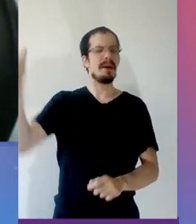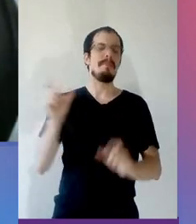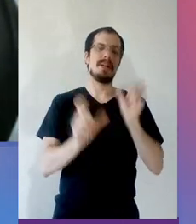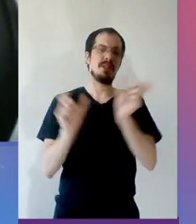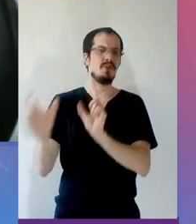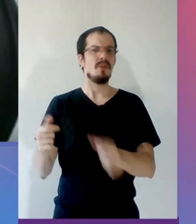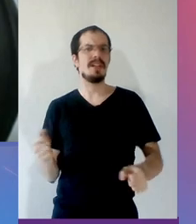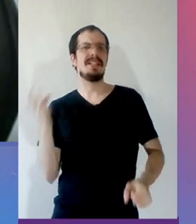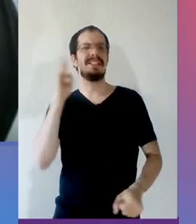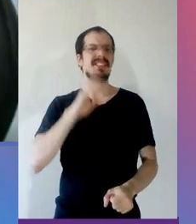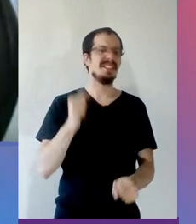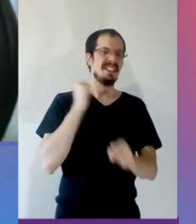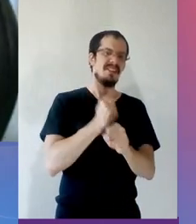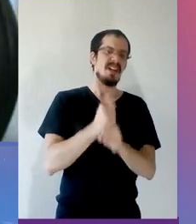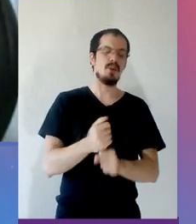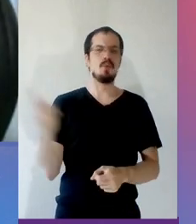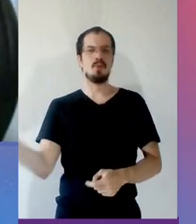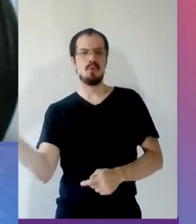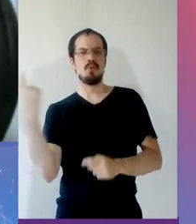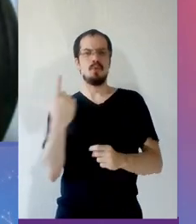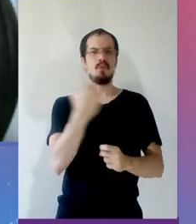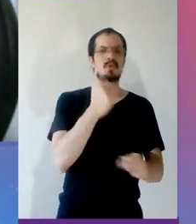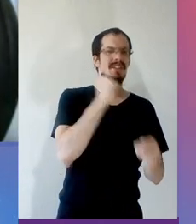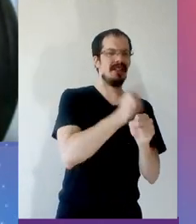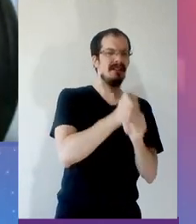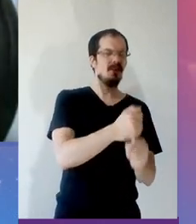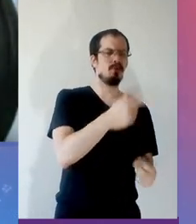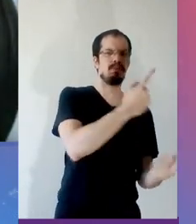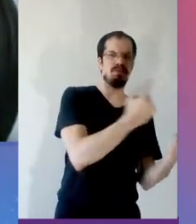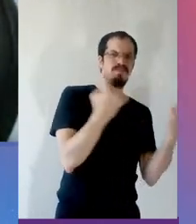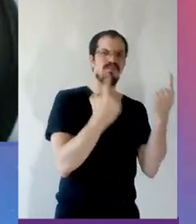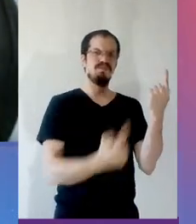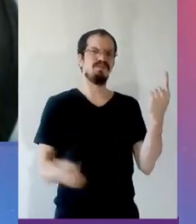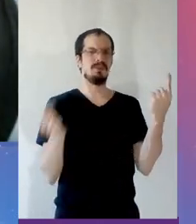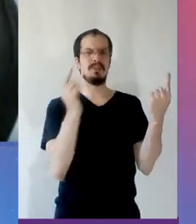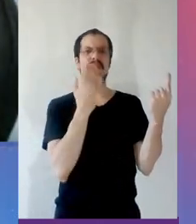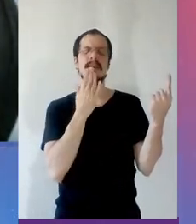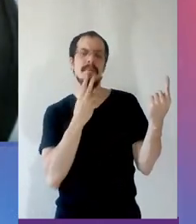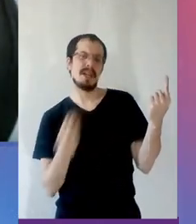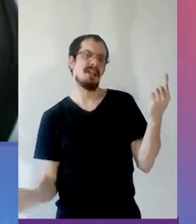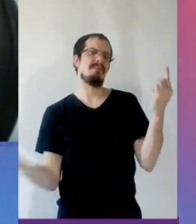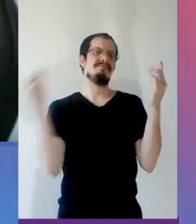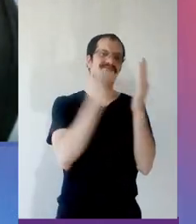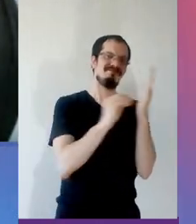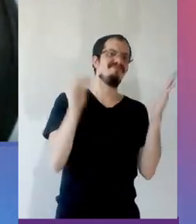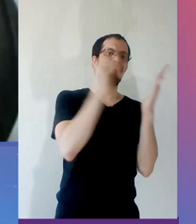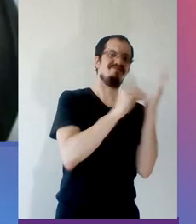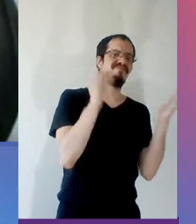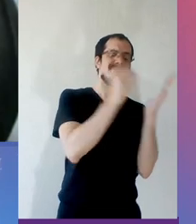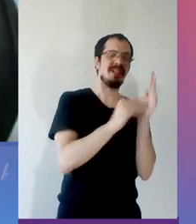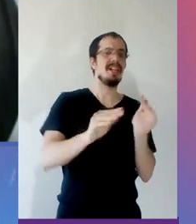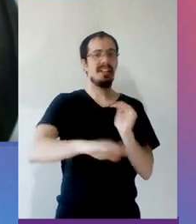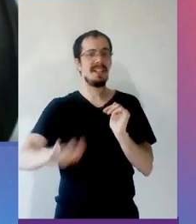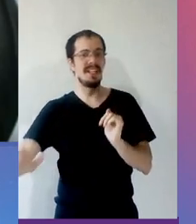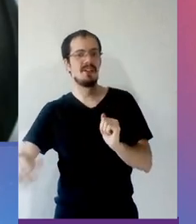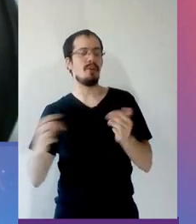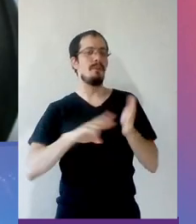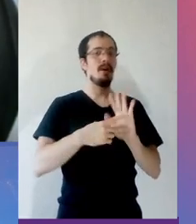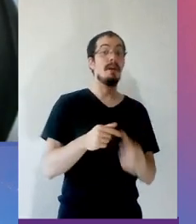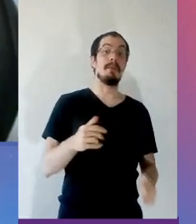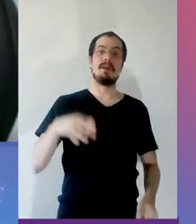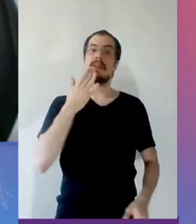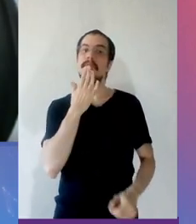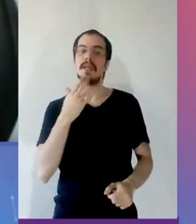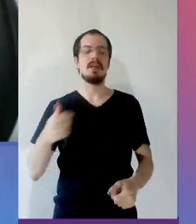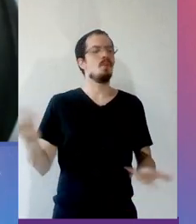niños, sumados a todos los otros que no tienen trabajos informales, pero que también perdieron su trabajo, sobre todo las mujeres